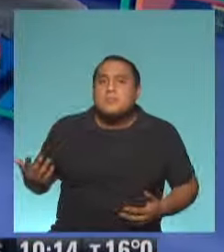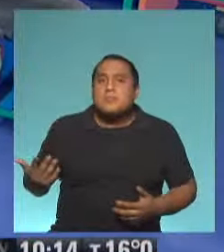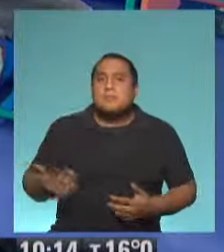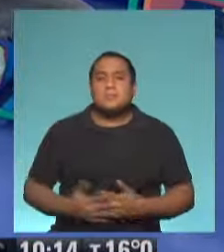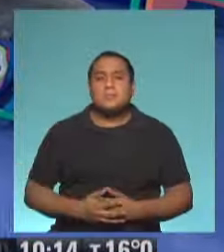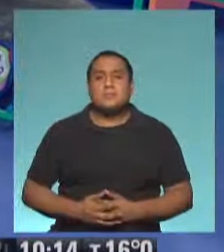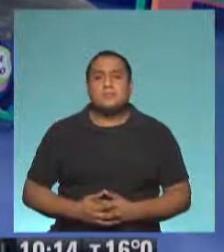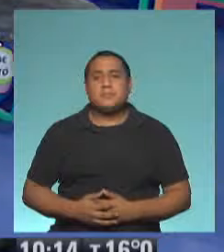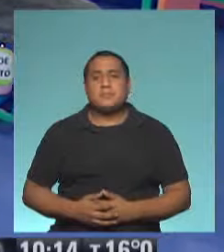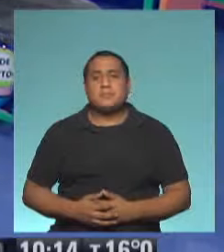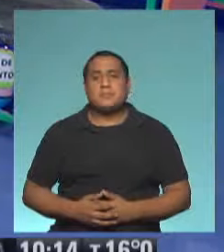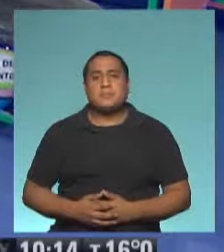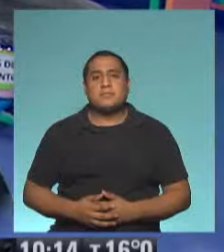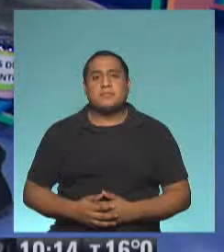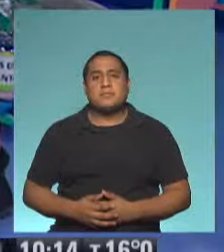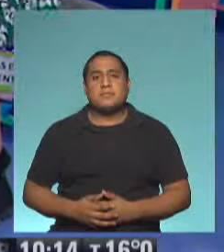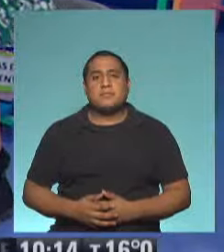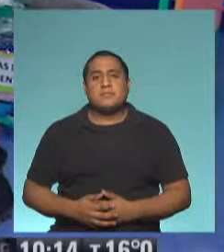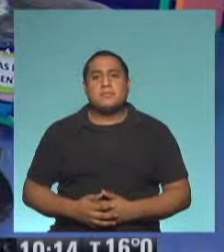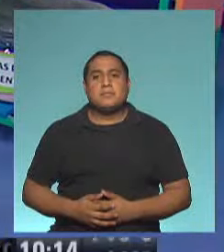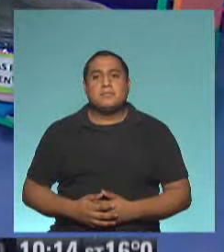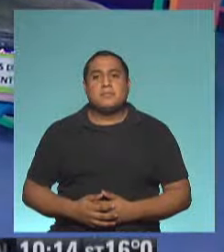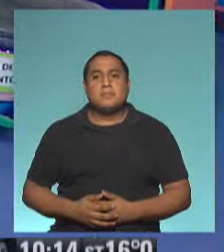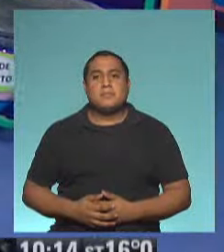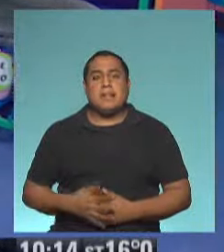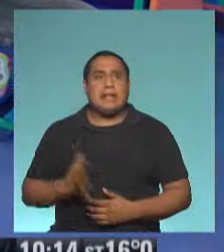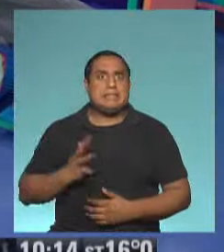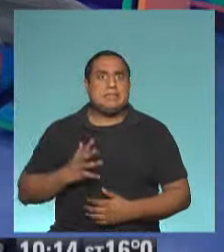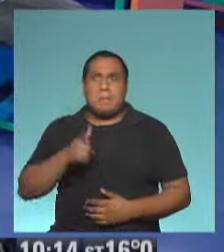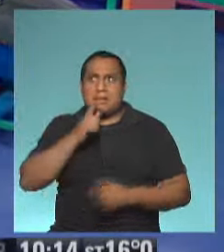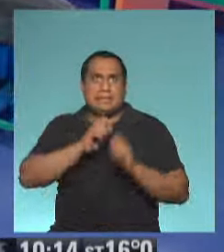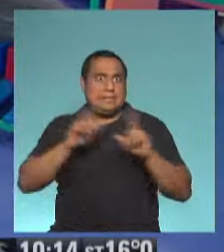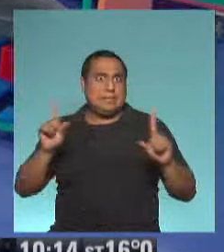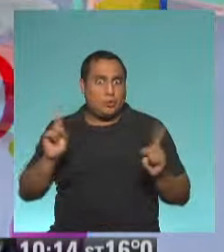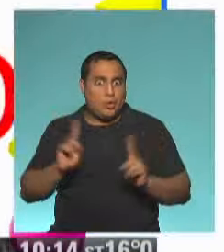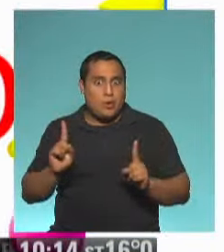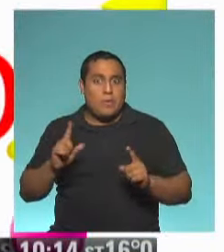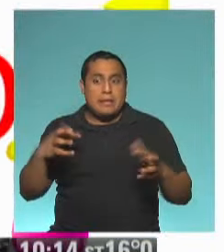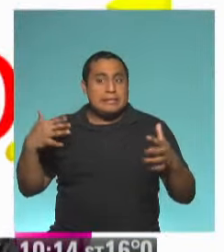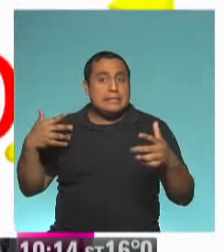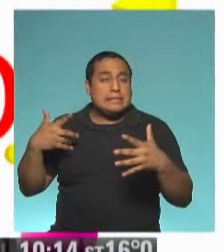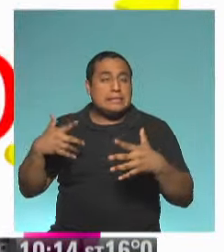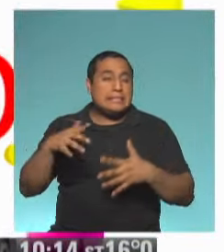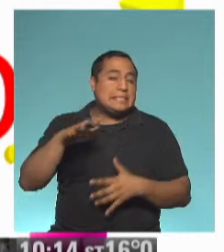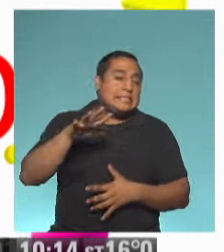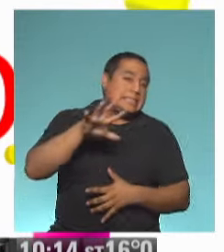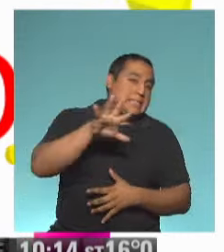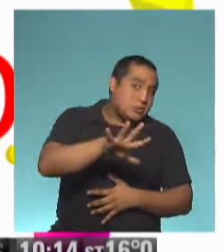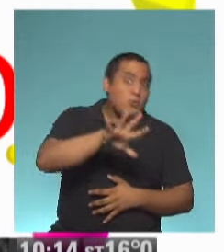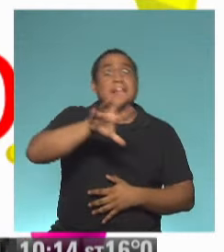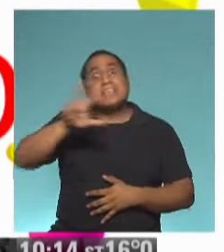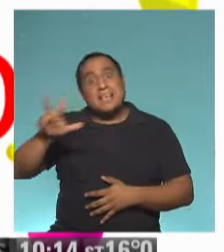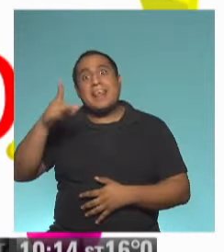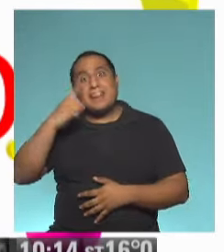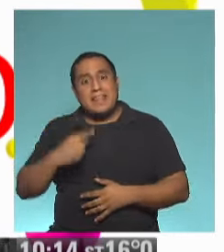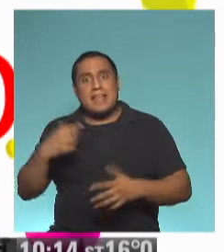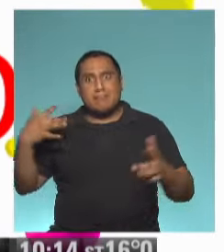¿Cuánto falta? ¡Ay! ¡Ay! Me asusté, pensé que no venía. ¿Cuánto falta? ¿50 y cuánto? 53 días para el